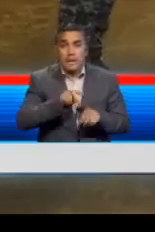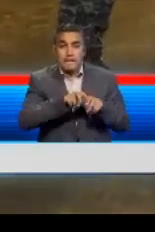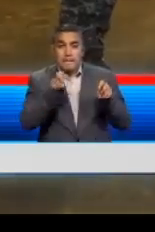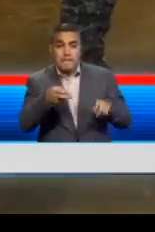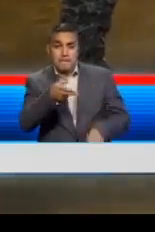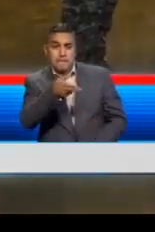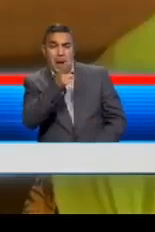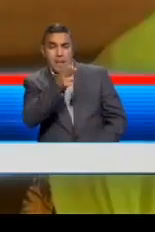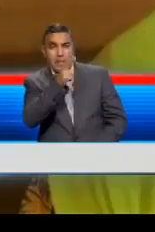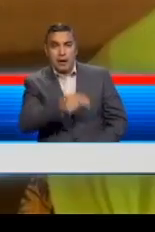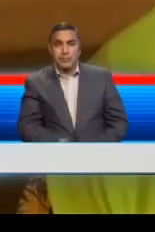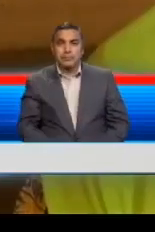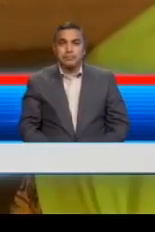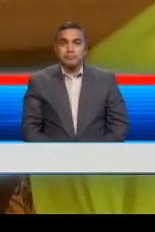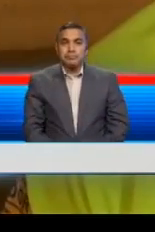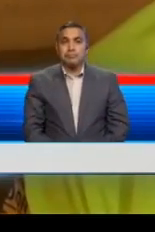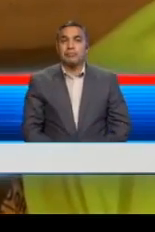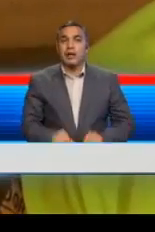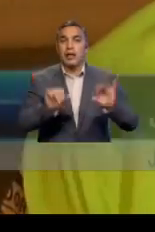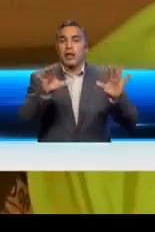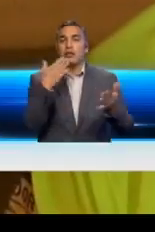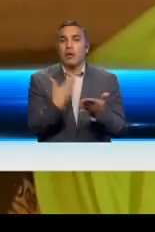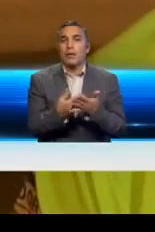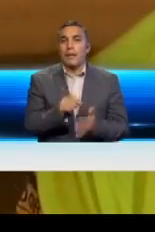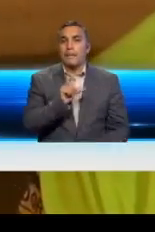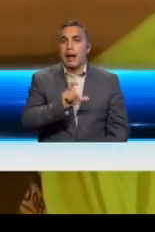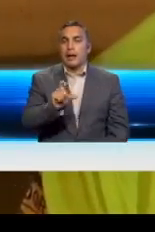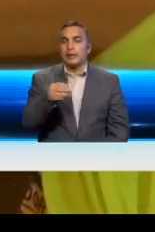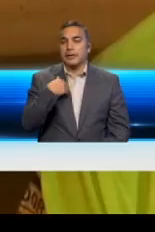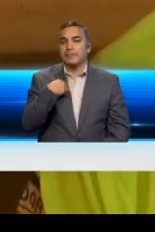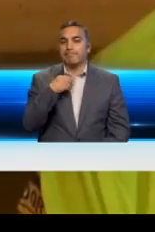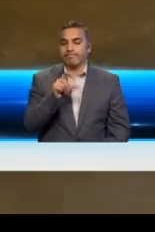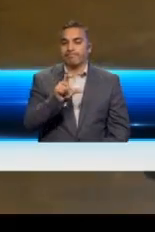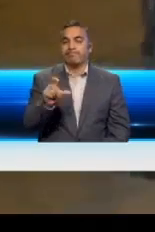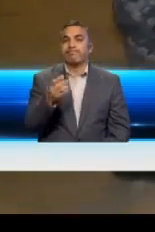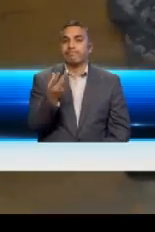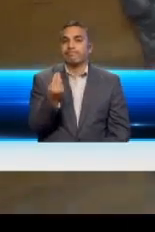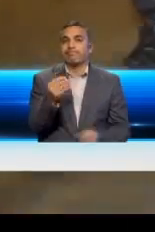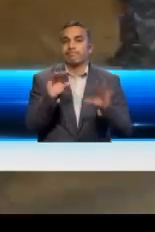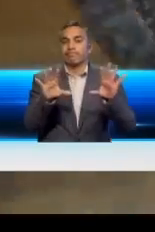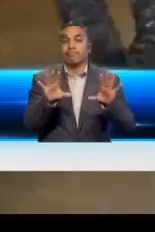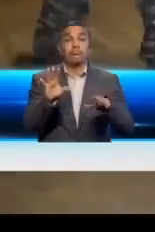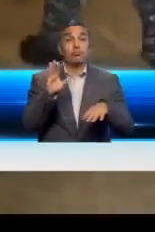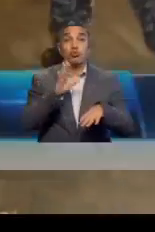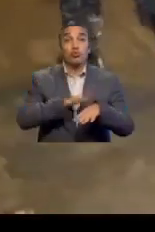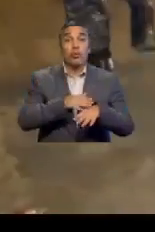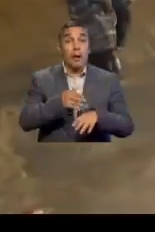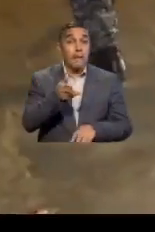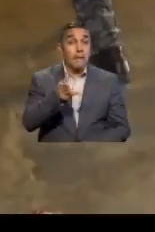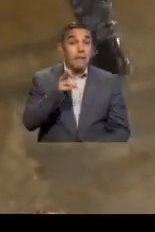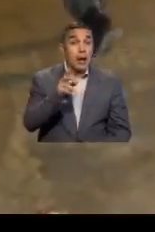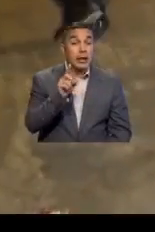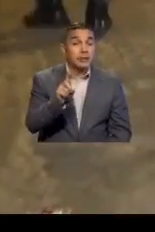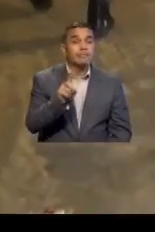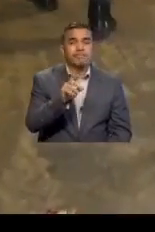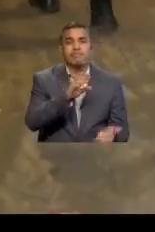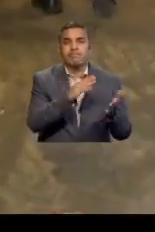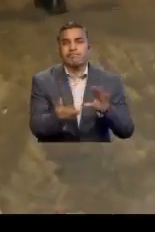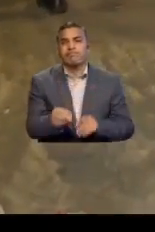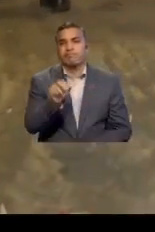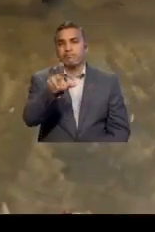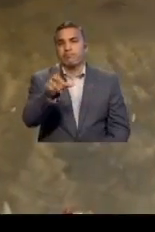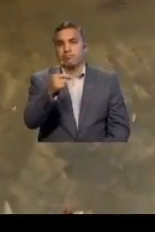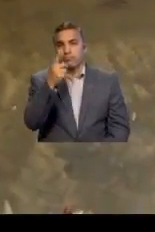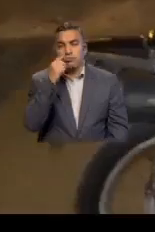disparos. Tenemos 10 indicios balísticos levantados en el lugar de los hechos. A consecuencia de los disparos, fallecieron